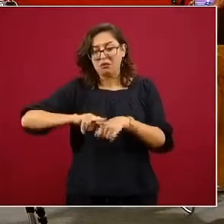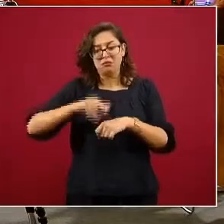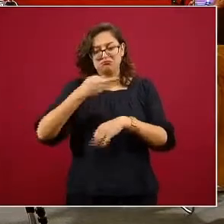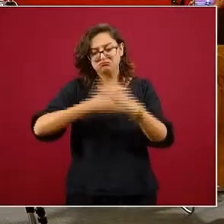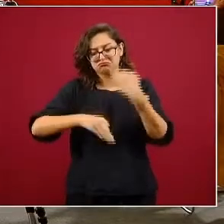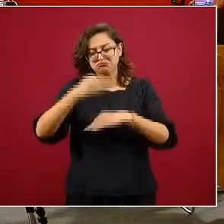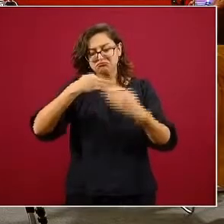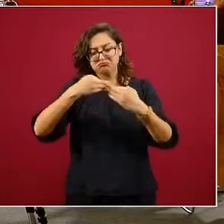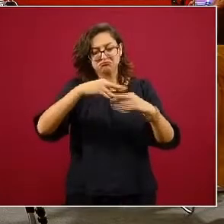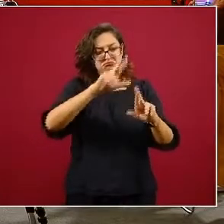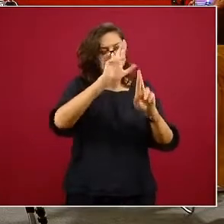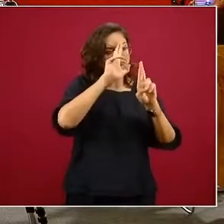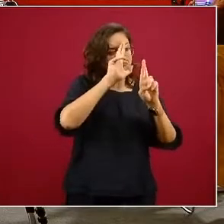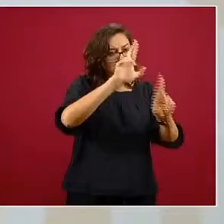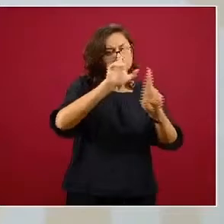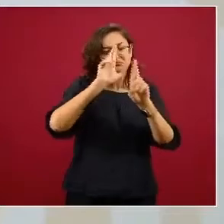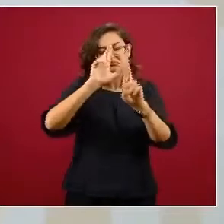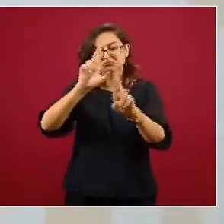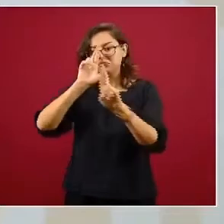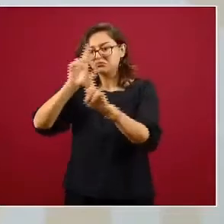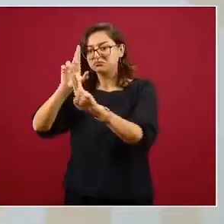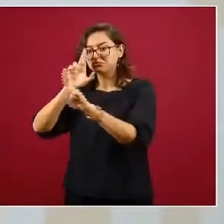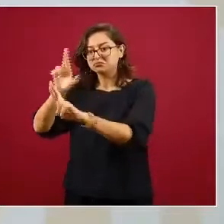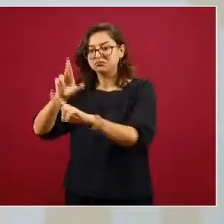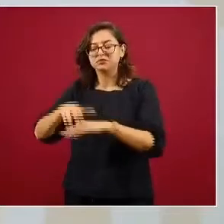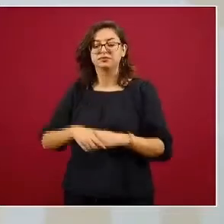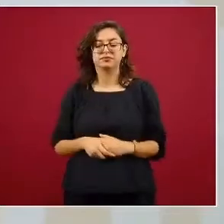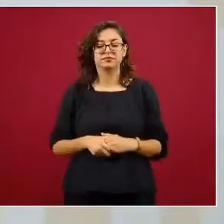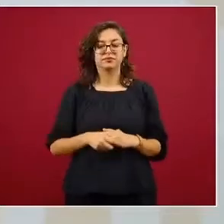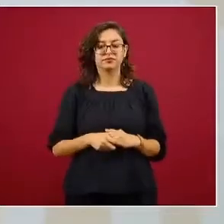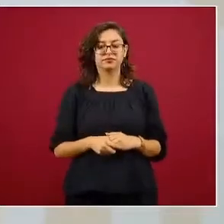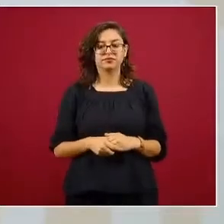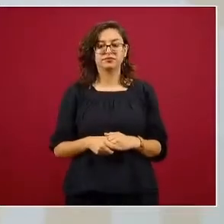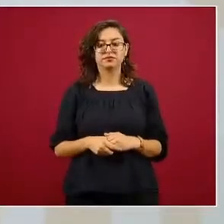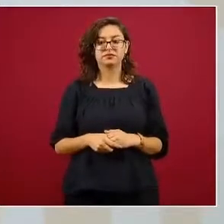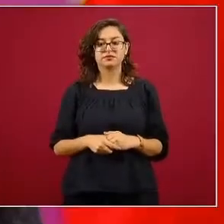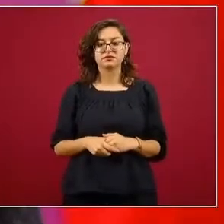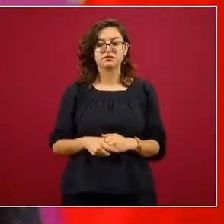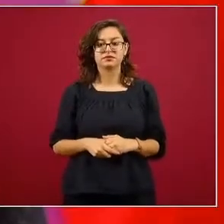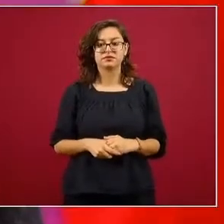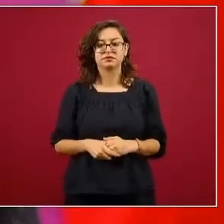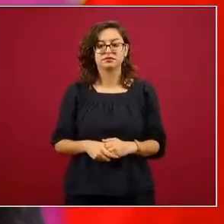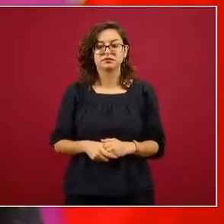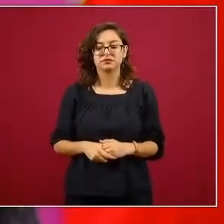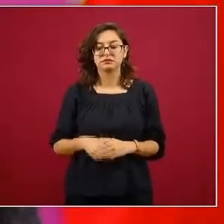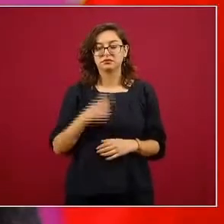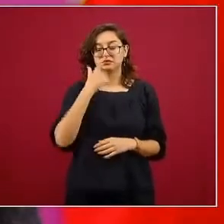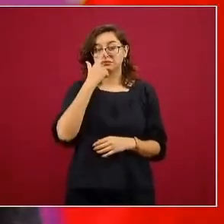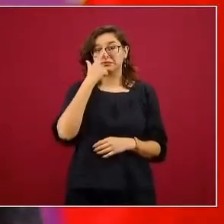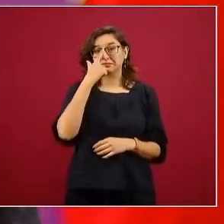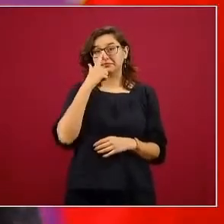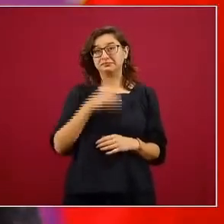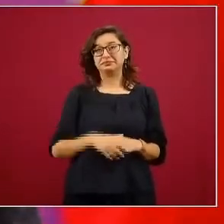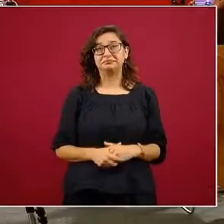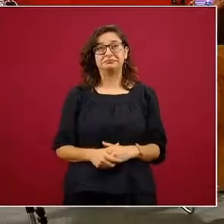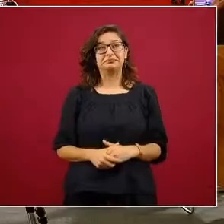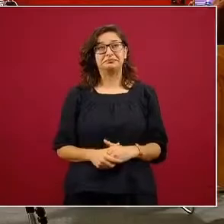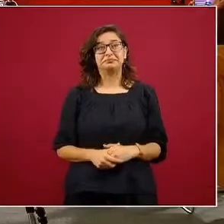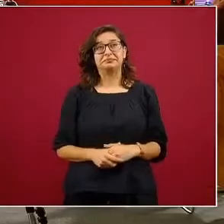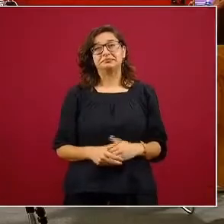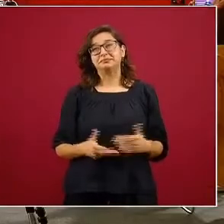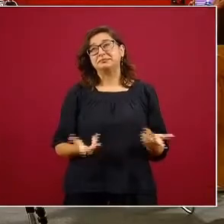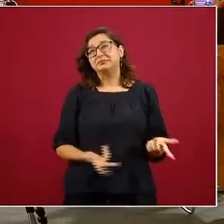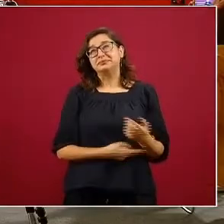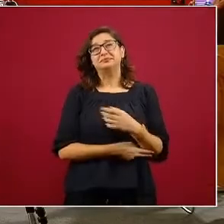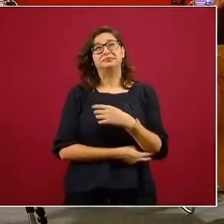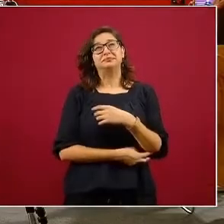gobernadoras. Y si se redujera a una idea frívola, quisiera expresar